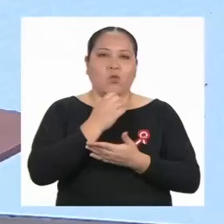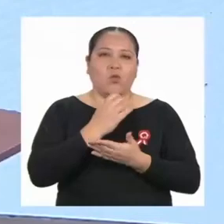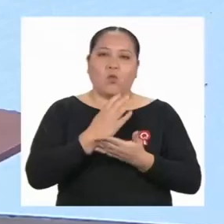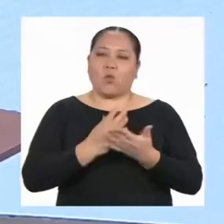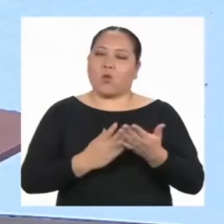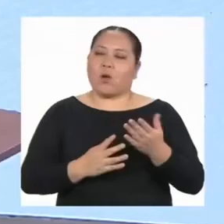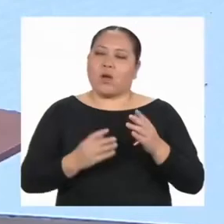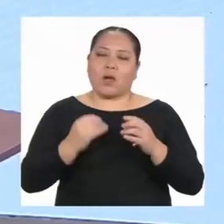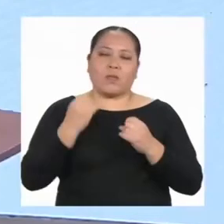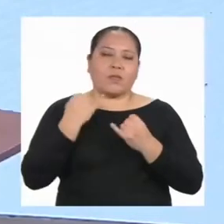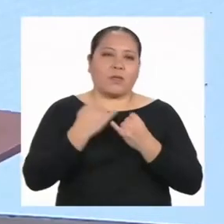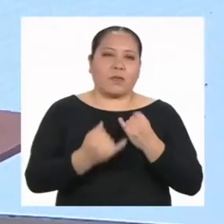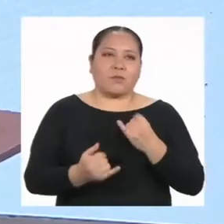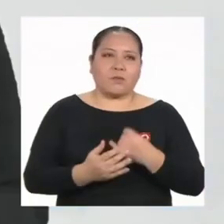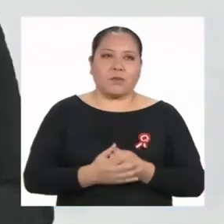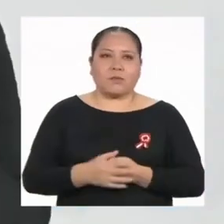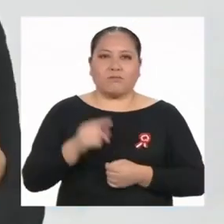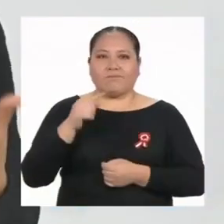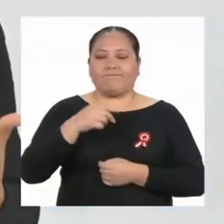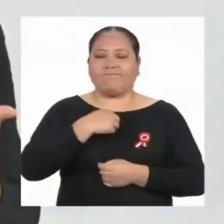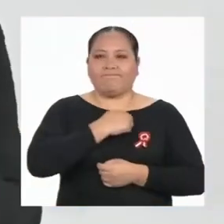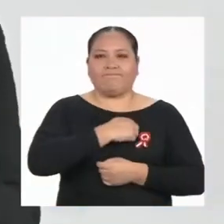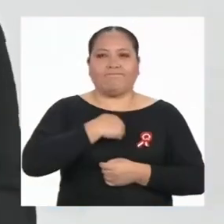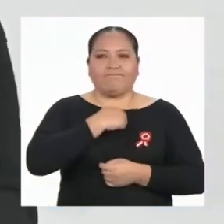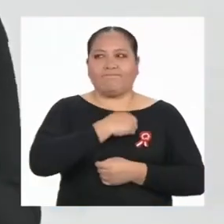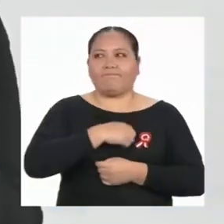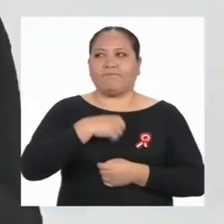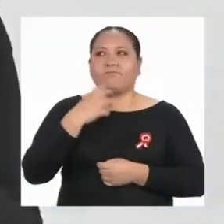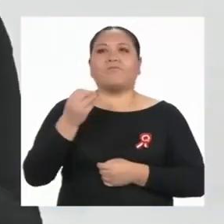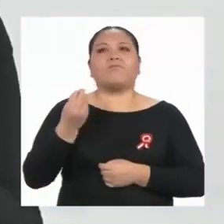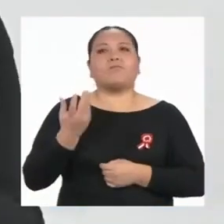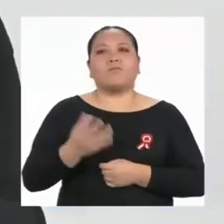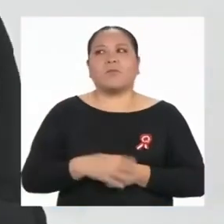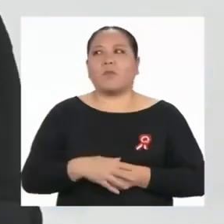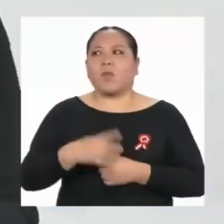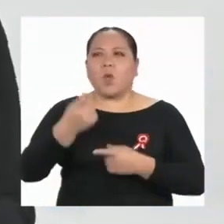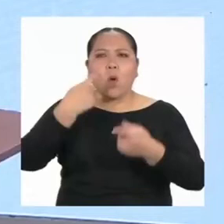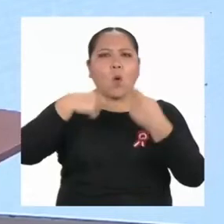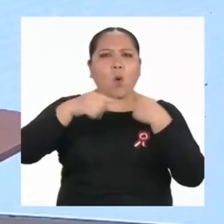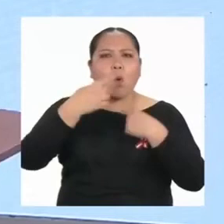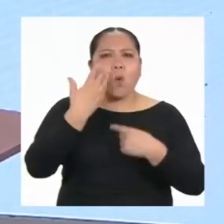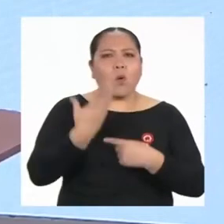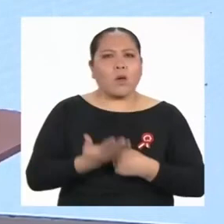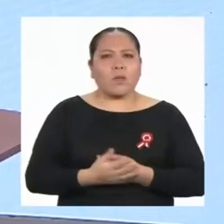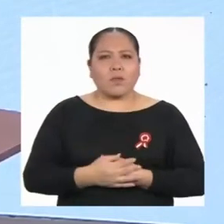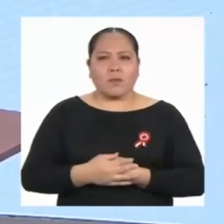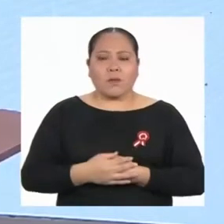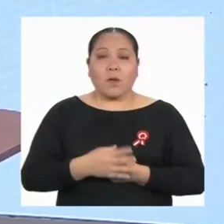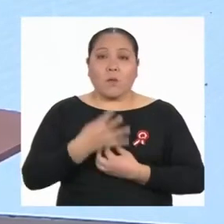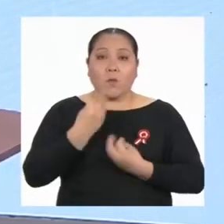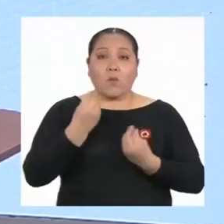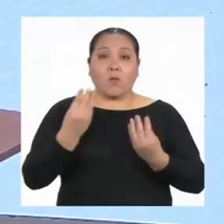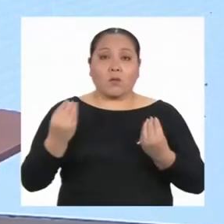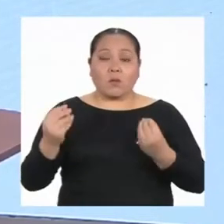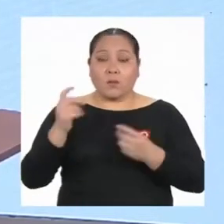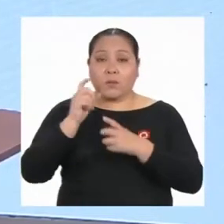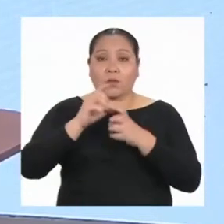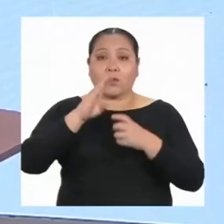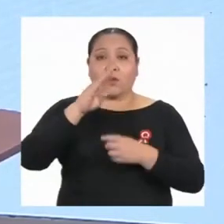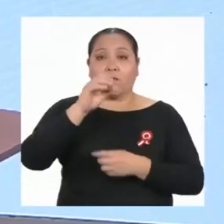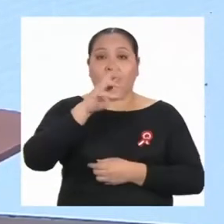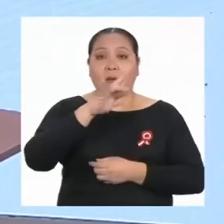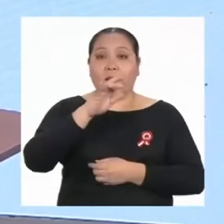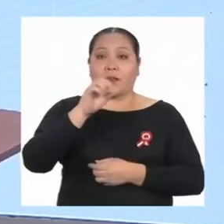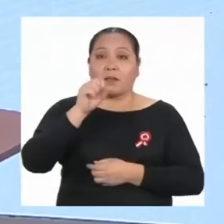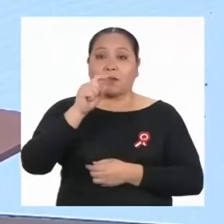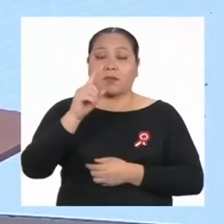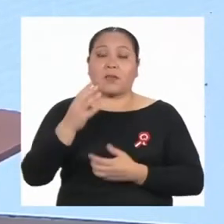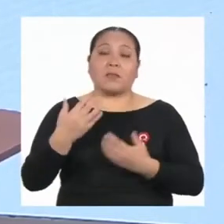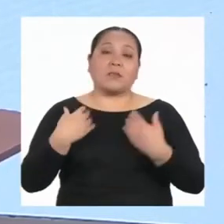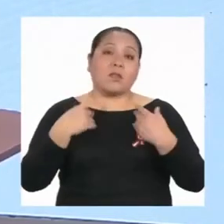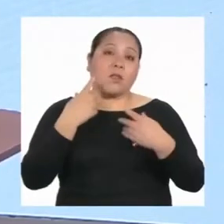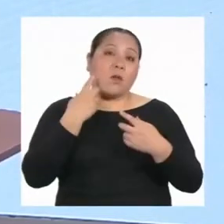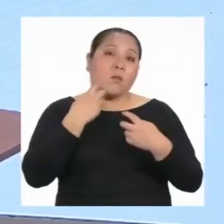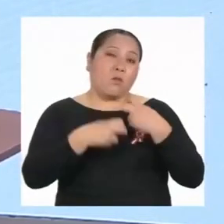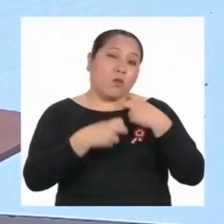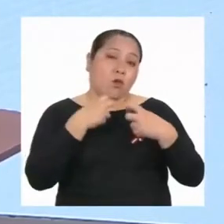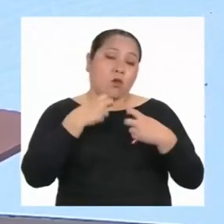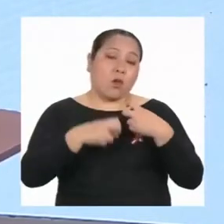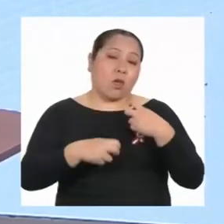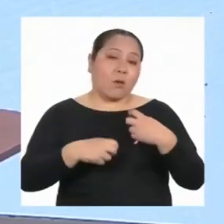¿no? Da mucha pena. ¿Por qué? Cuéntame. Muchos barristas tienen problemas familiares o